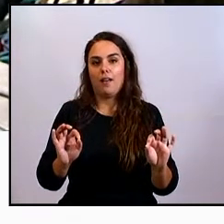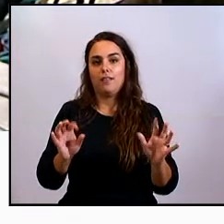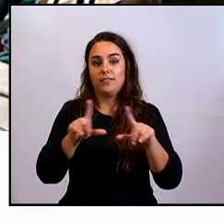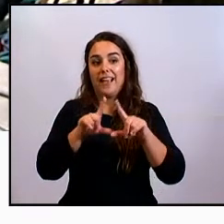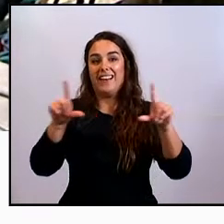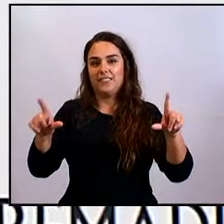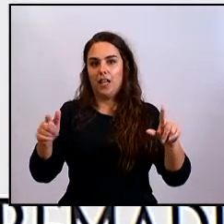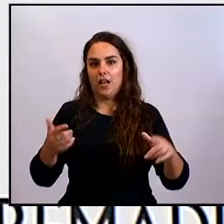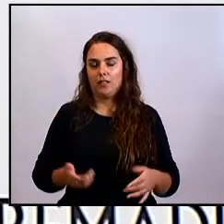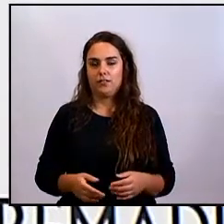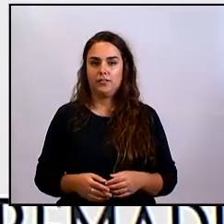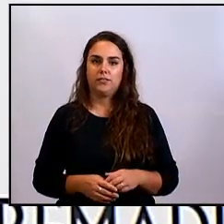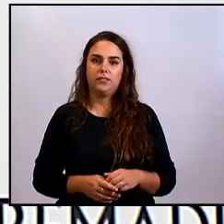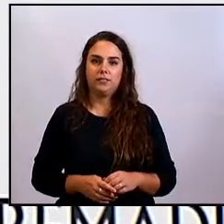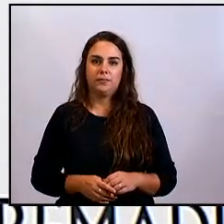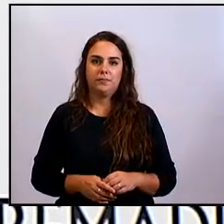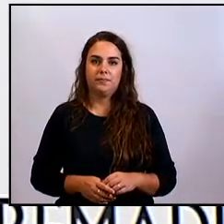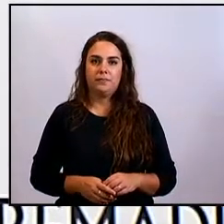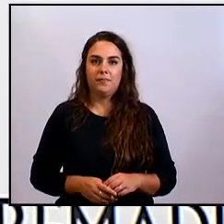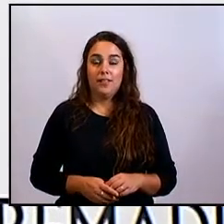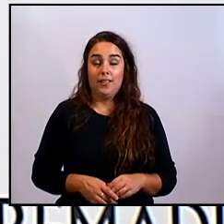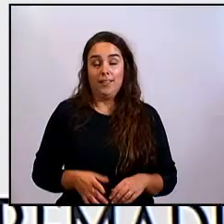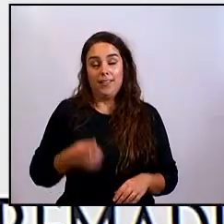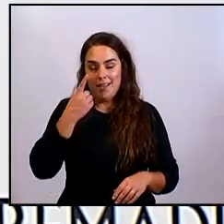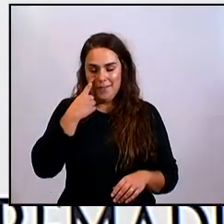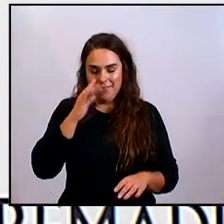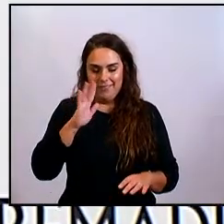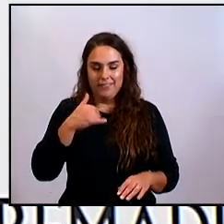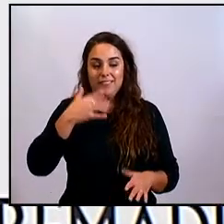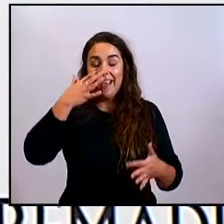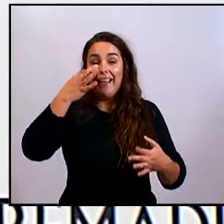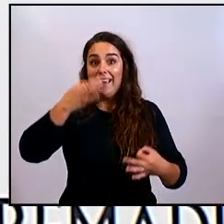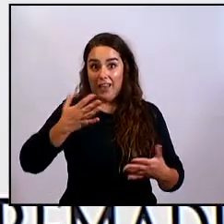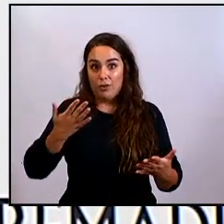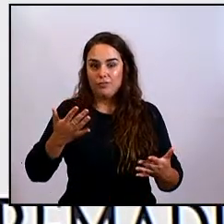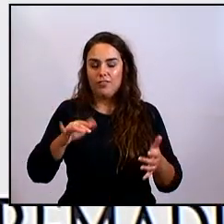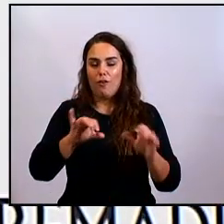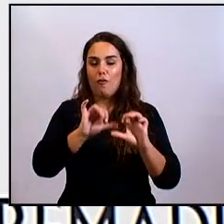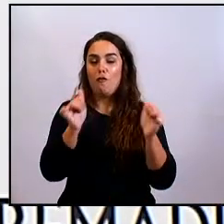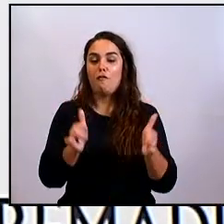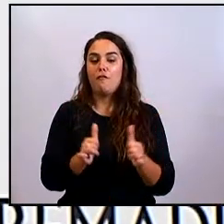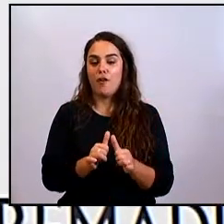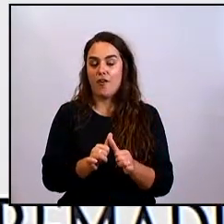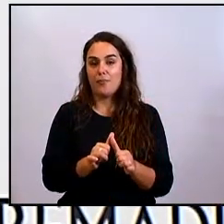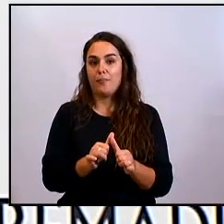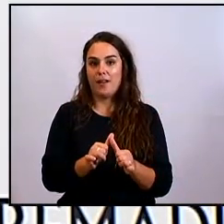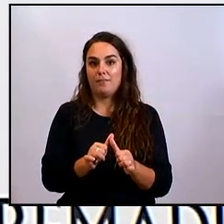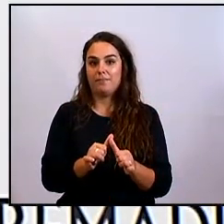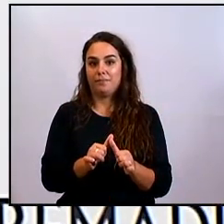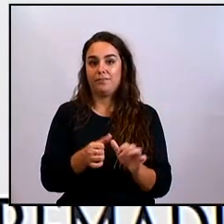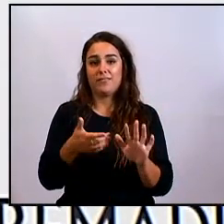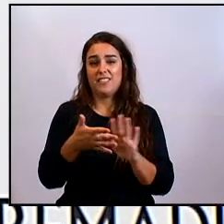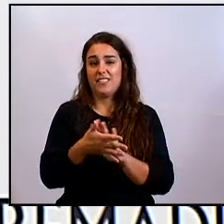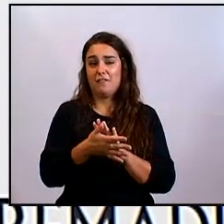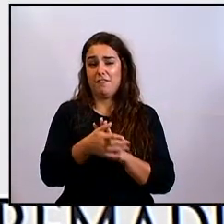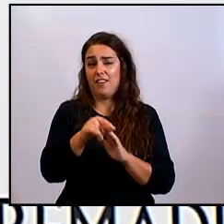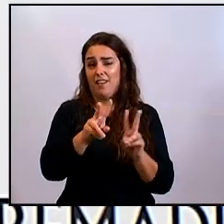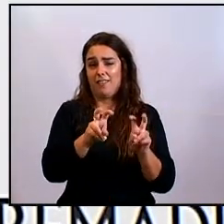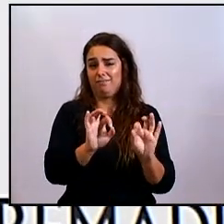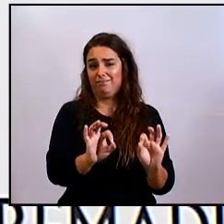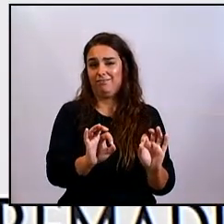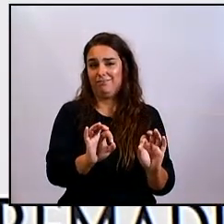cártel. A ver, yo creo que la forma revela el fondo y que